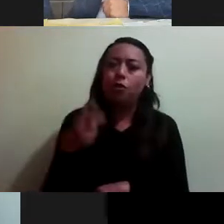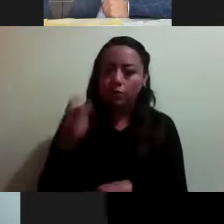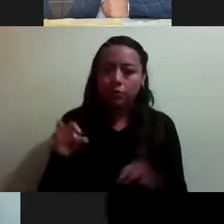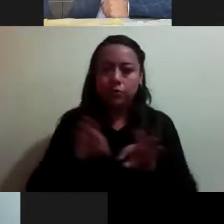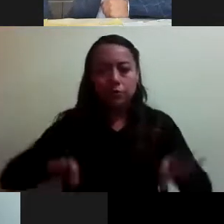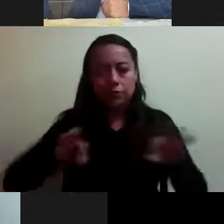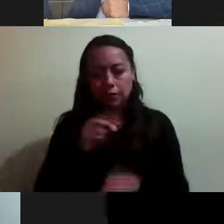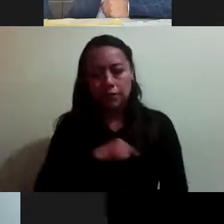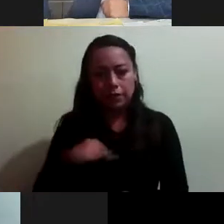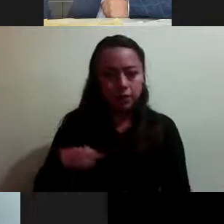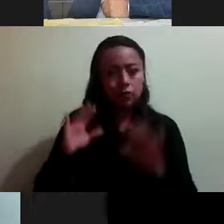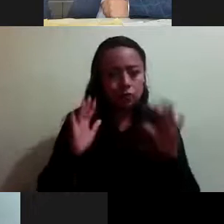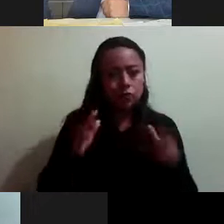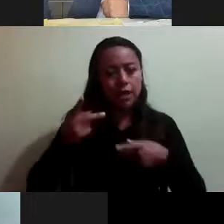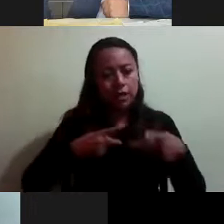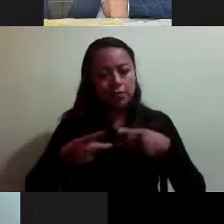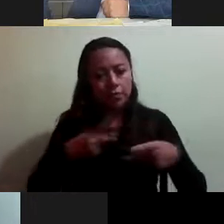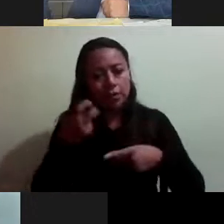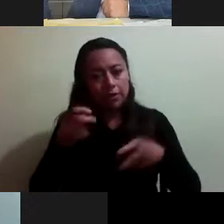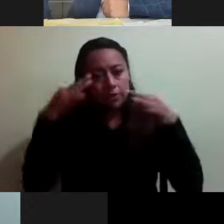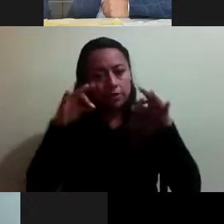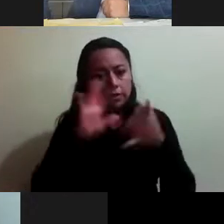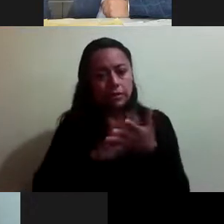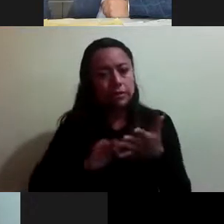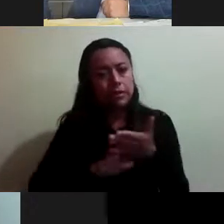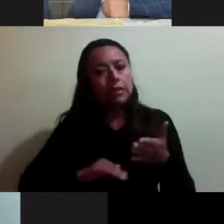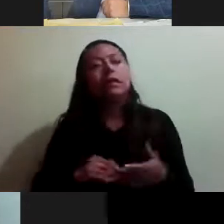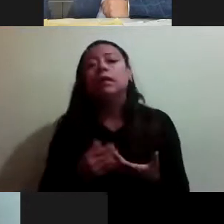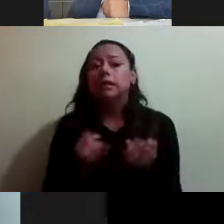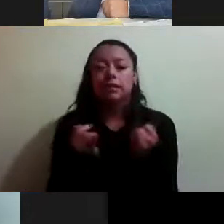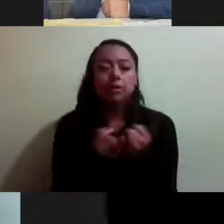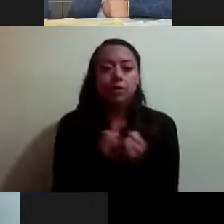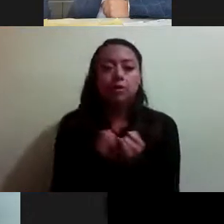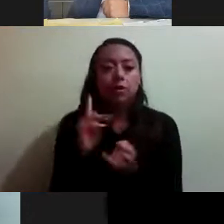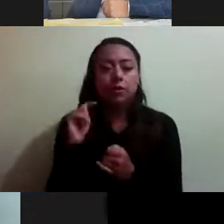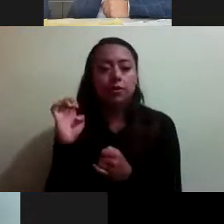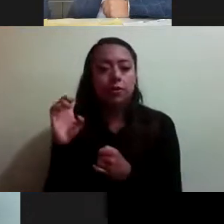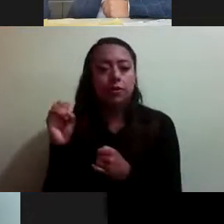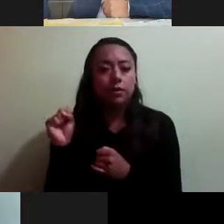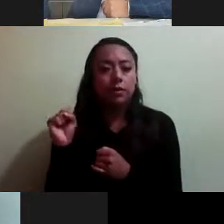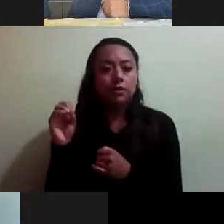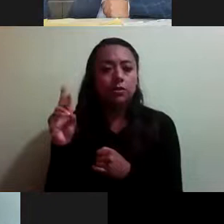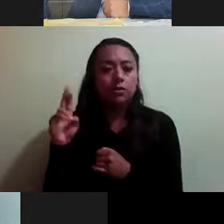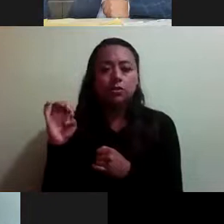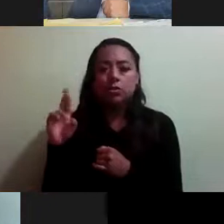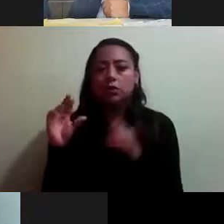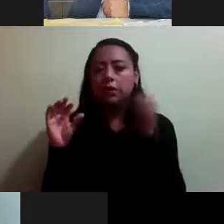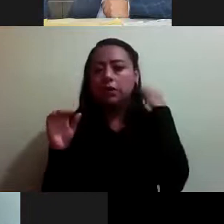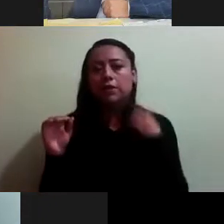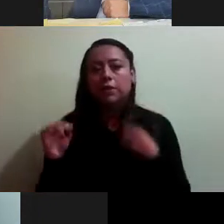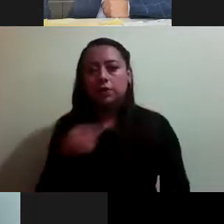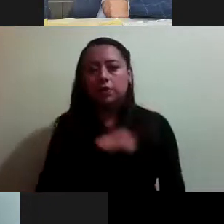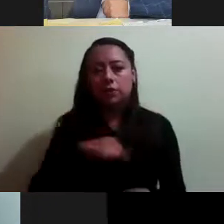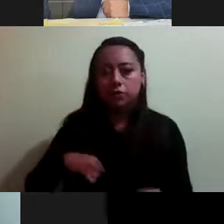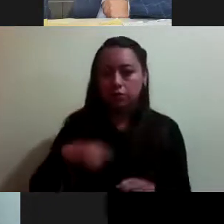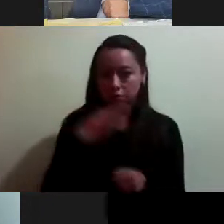claro, por supuesto, el tesorero le queda muy claro, ya lo decía el diputado Tabe, estamos aquí como el área directa con la que